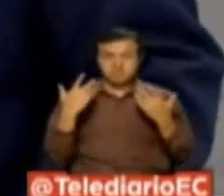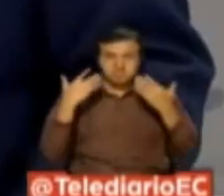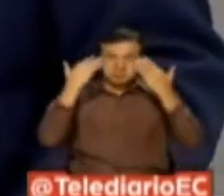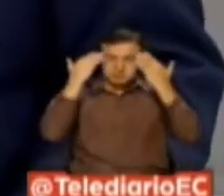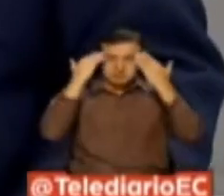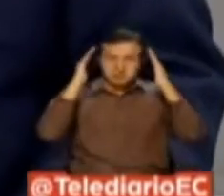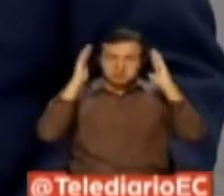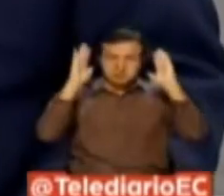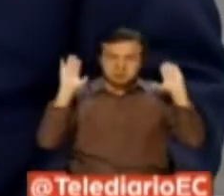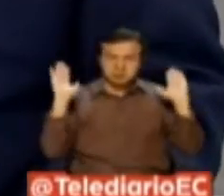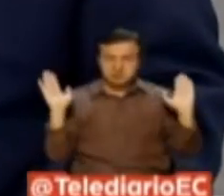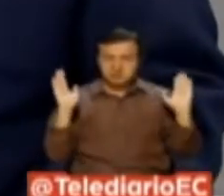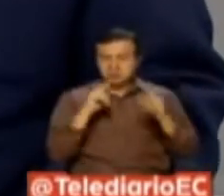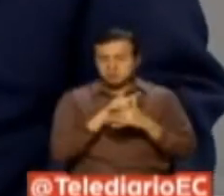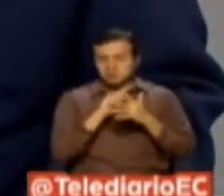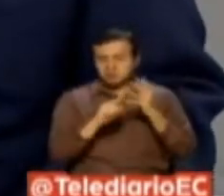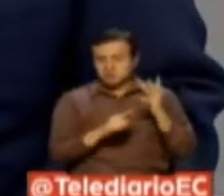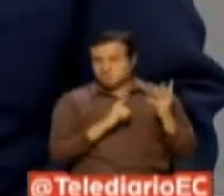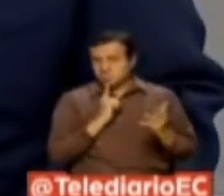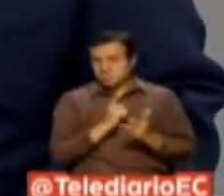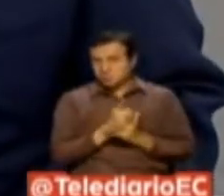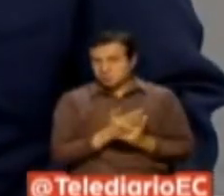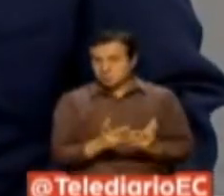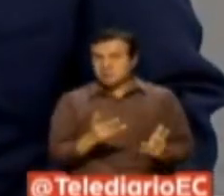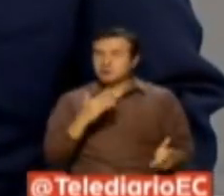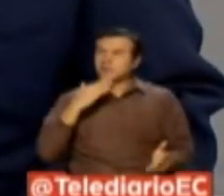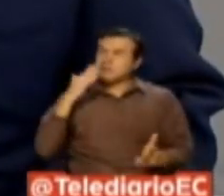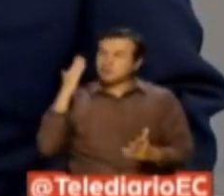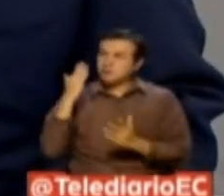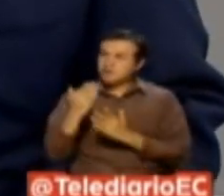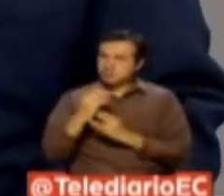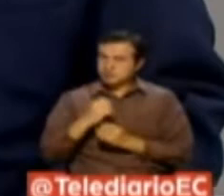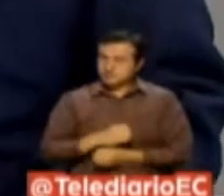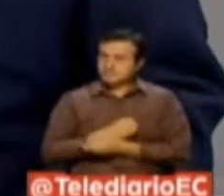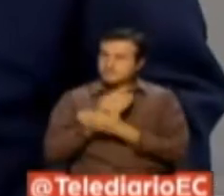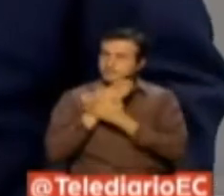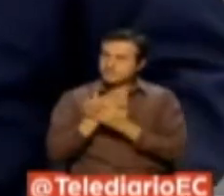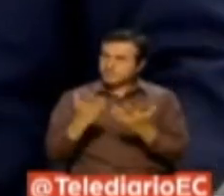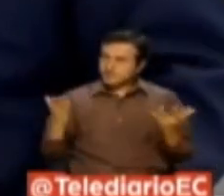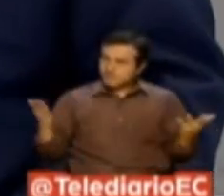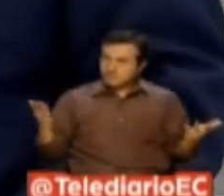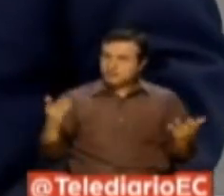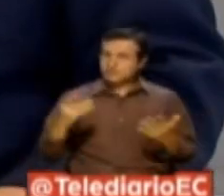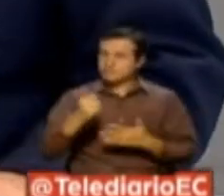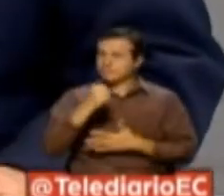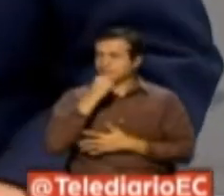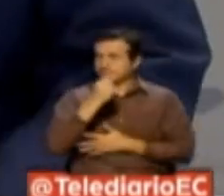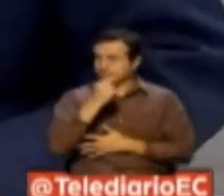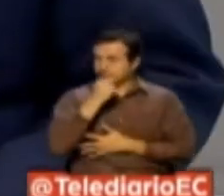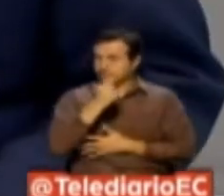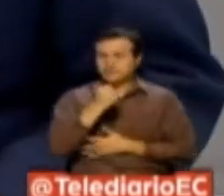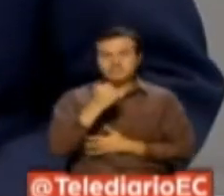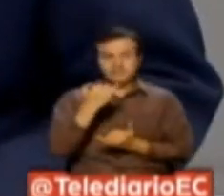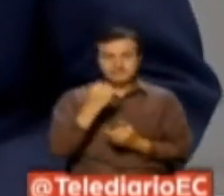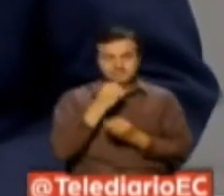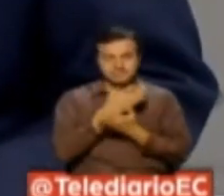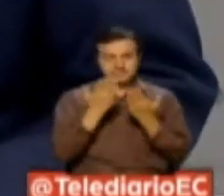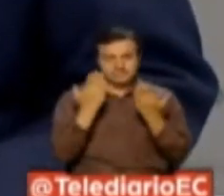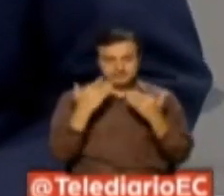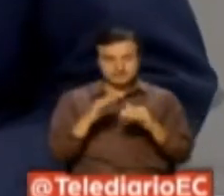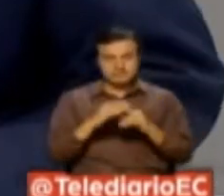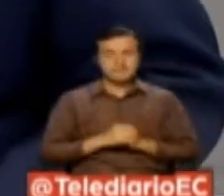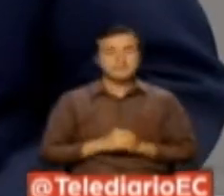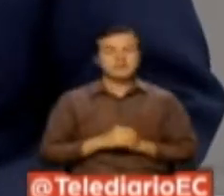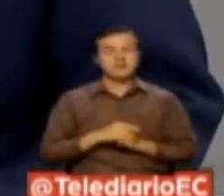de que esto era así gracias por su aceptación a esta entrevista en primera impresión